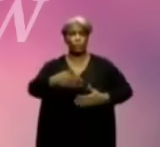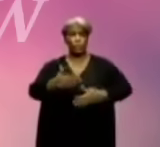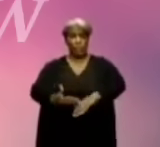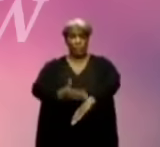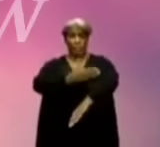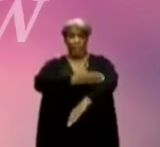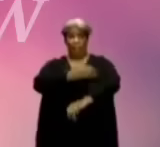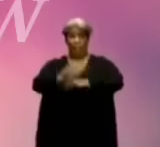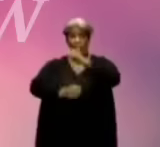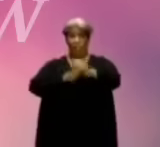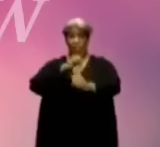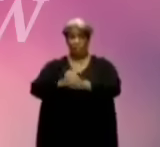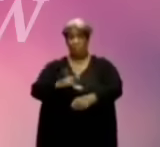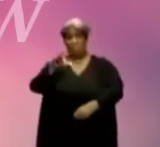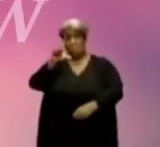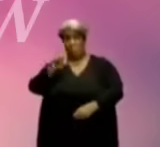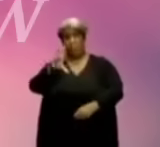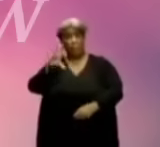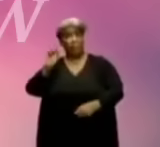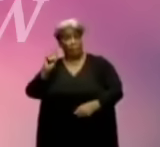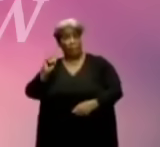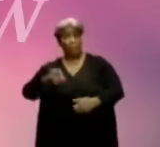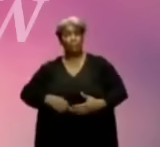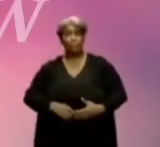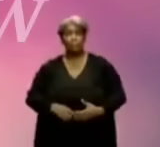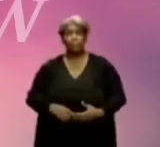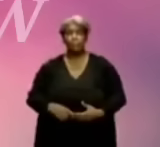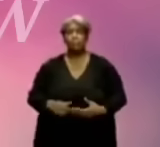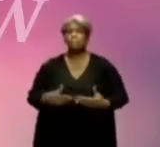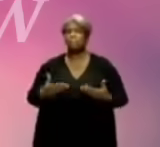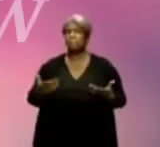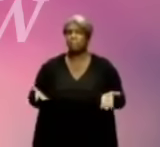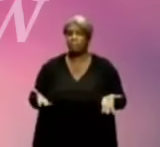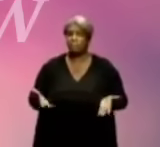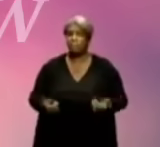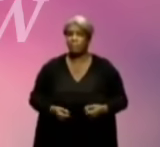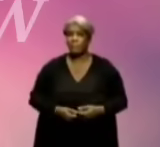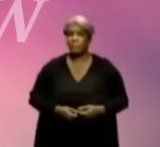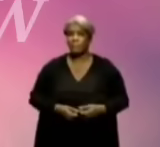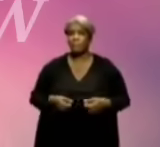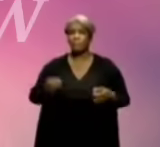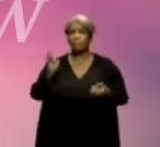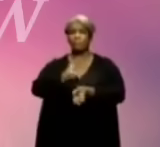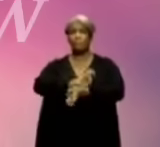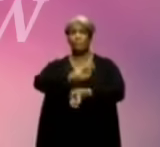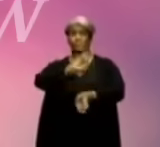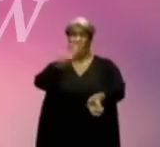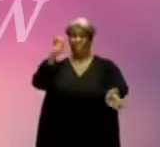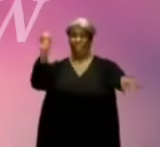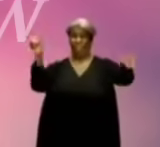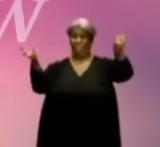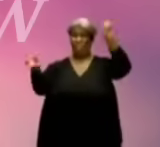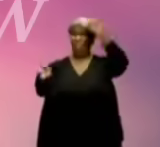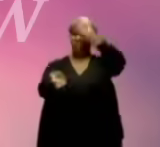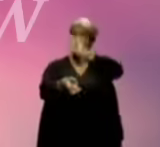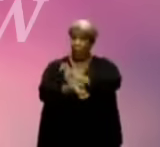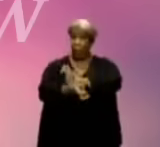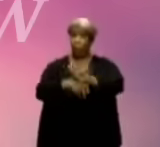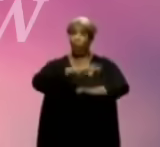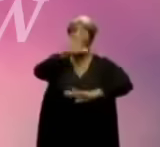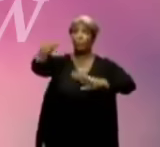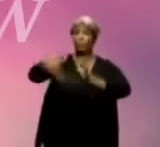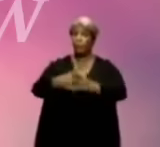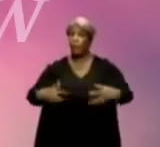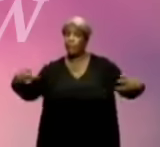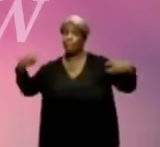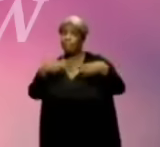de 2030, es prácticamente una revolución en la generación de las energías renovables.